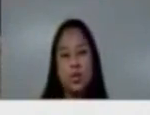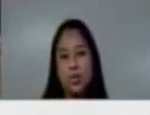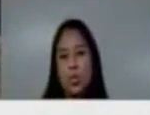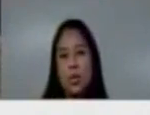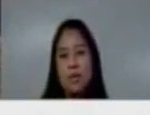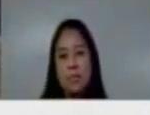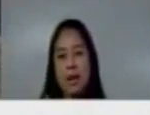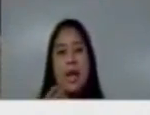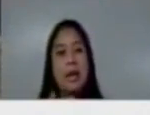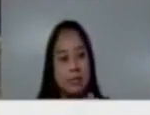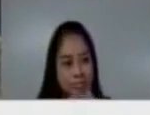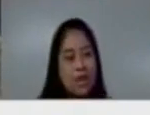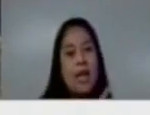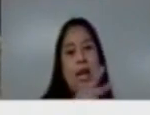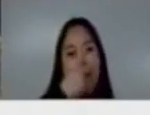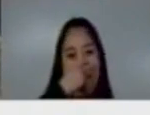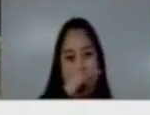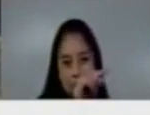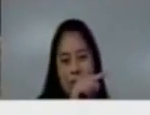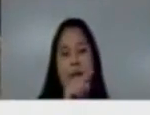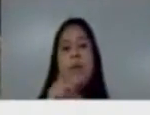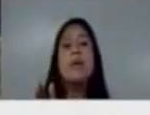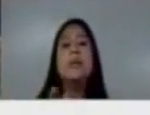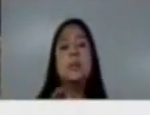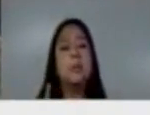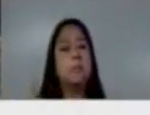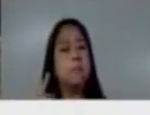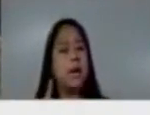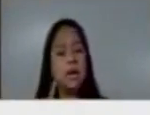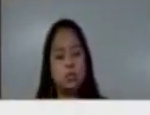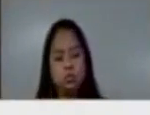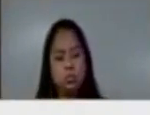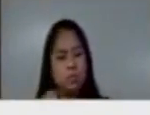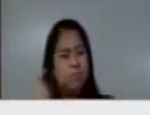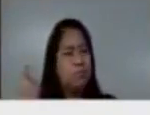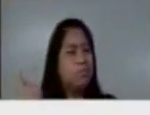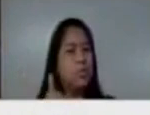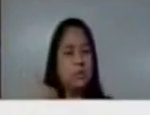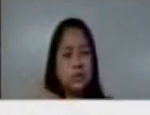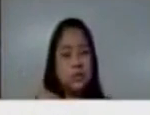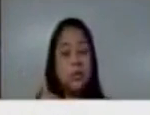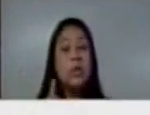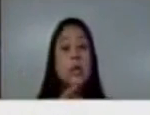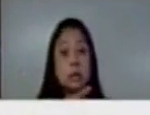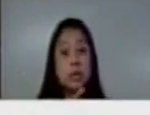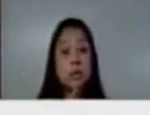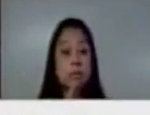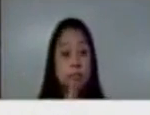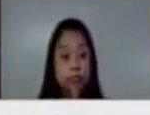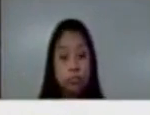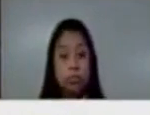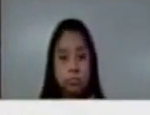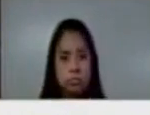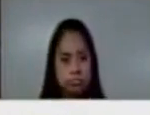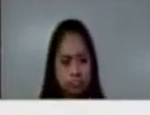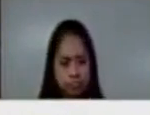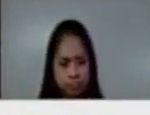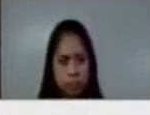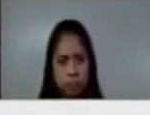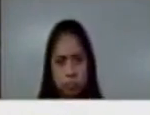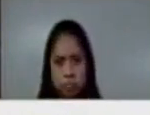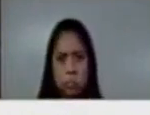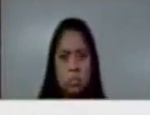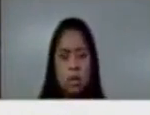México. Para nosotros es fundamental que esos resultados tangibles